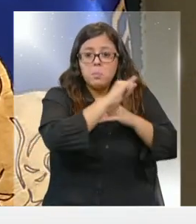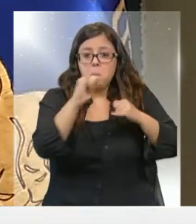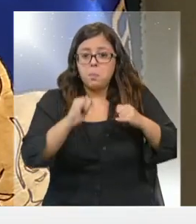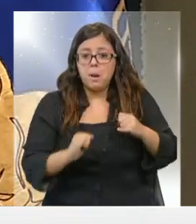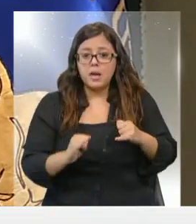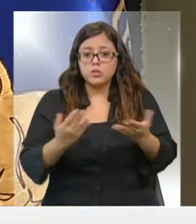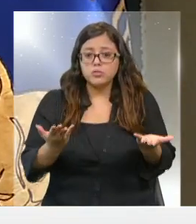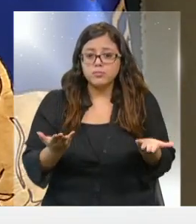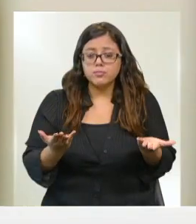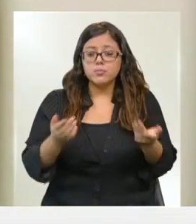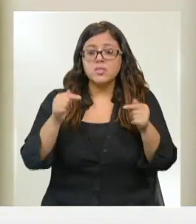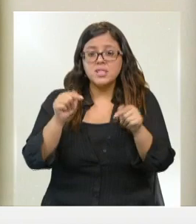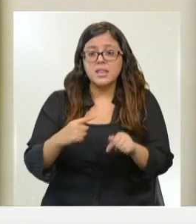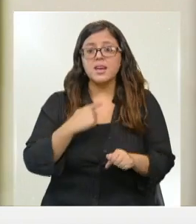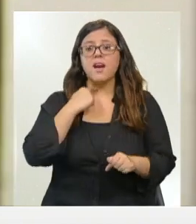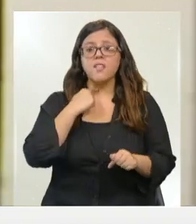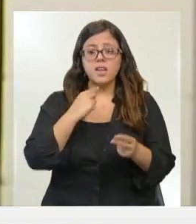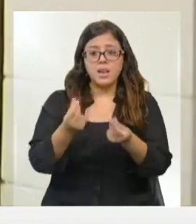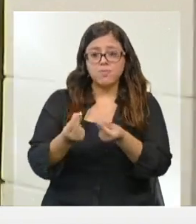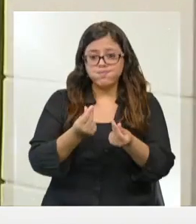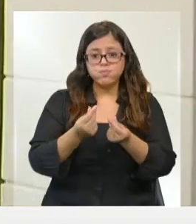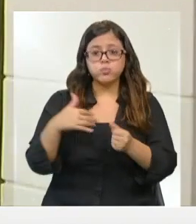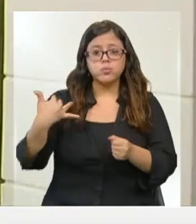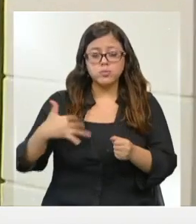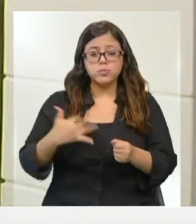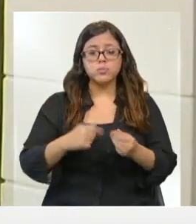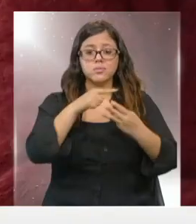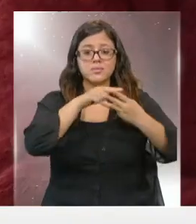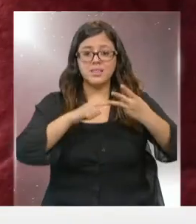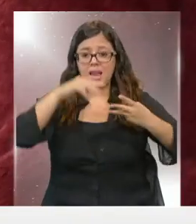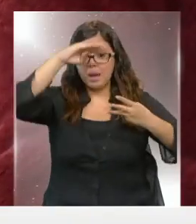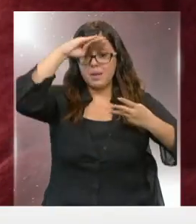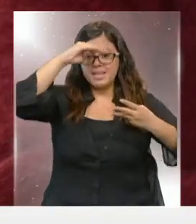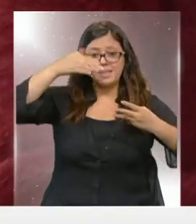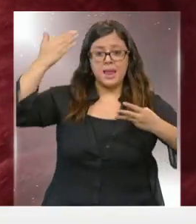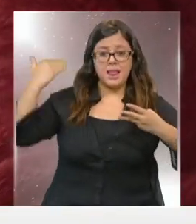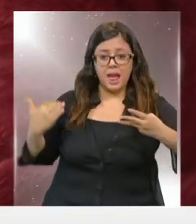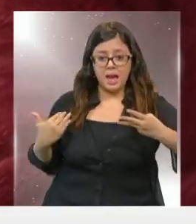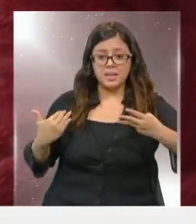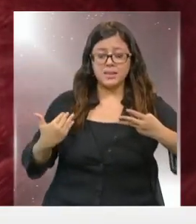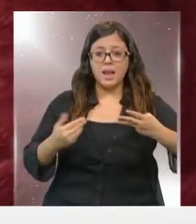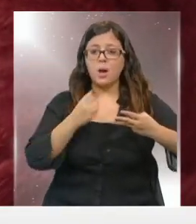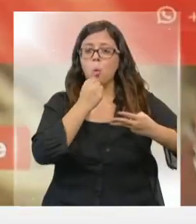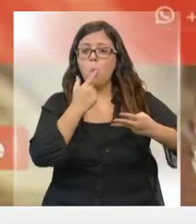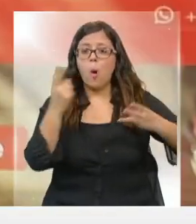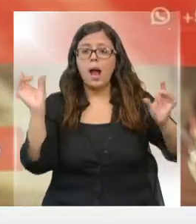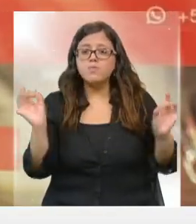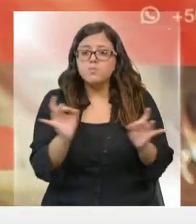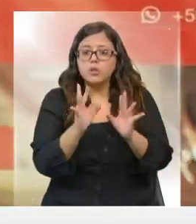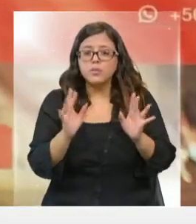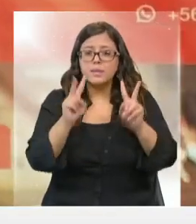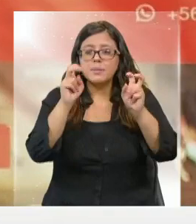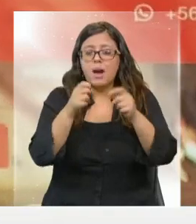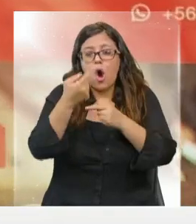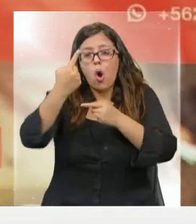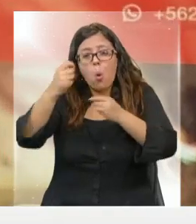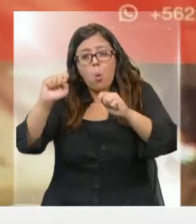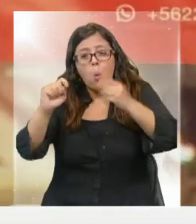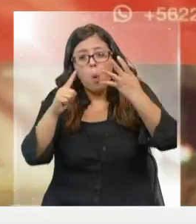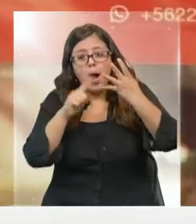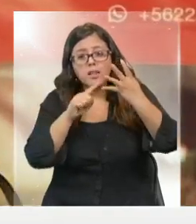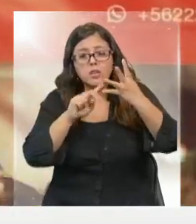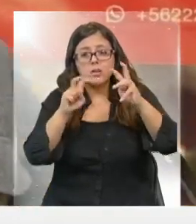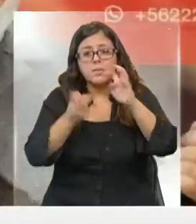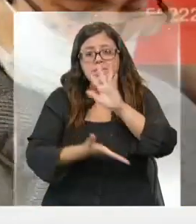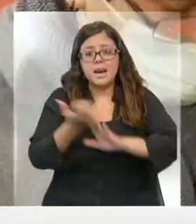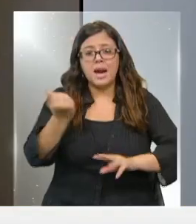implicancias macroeconómicas. Considerando las tres experiencias anteriores, ¿cuáles podrían ser los efectos de un nuevo retiro en la